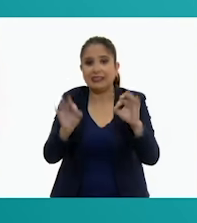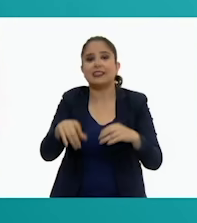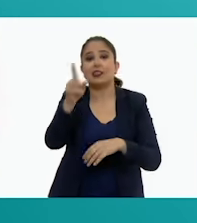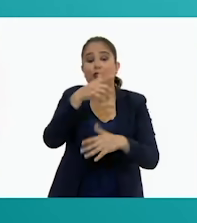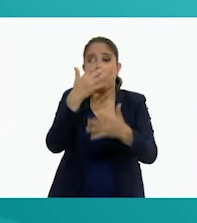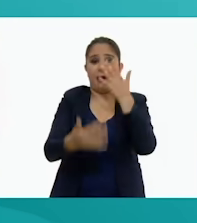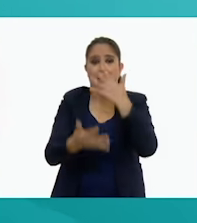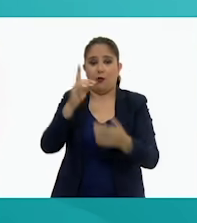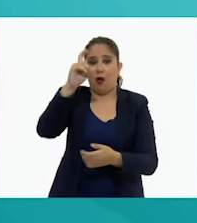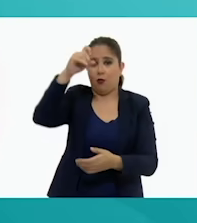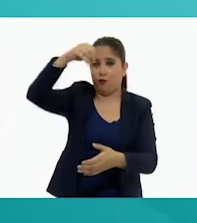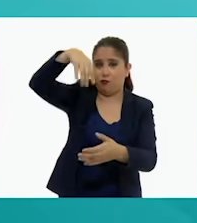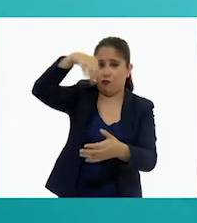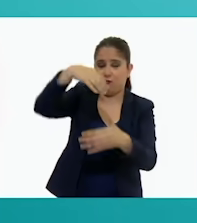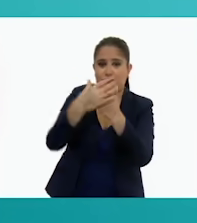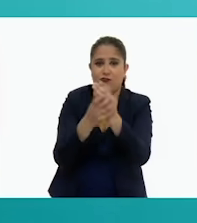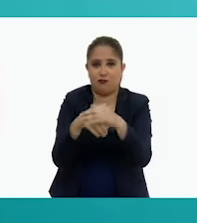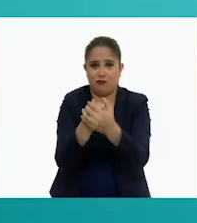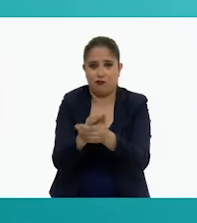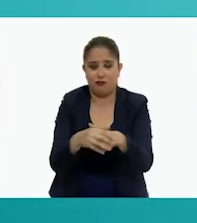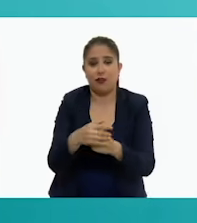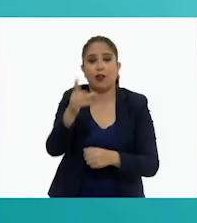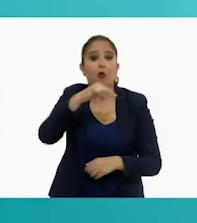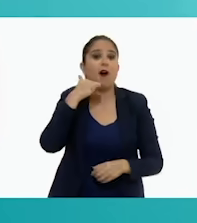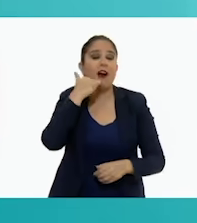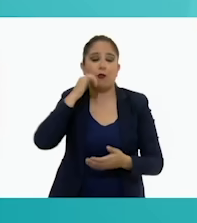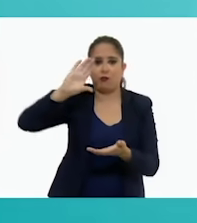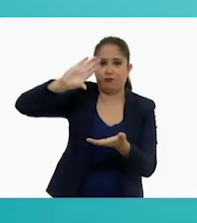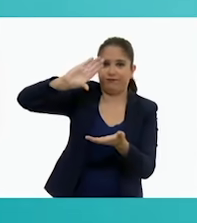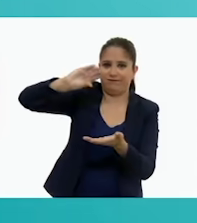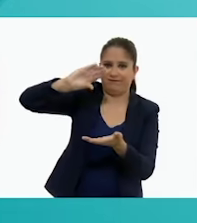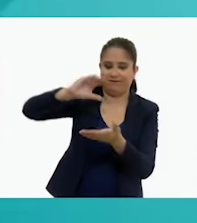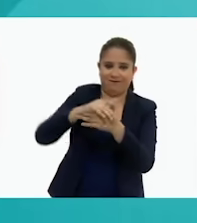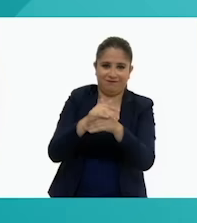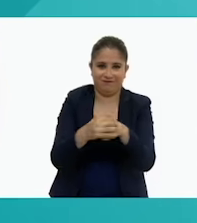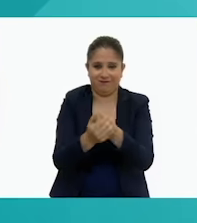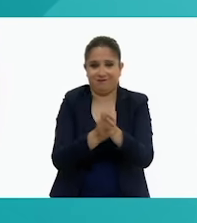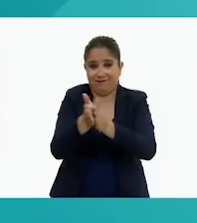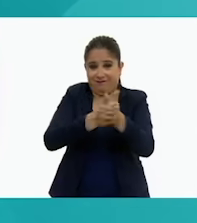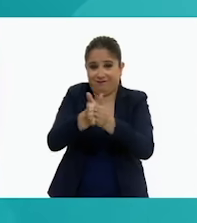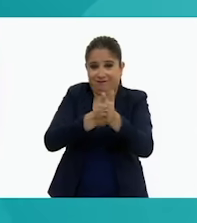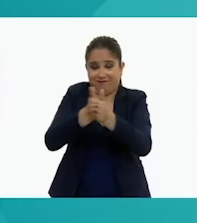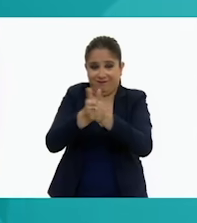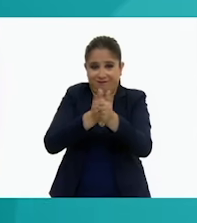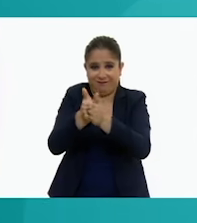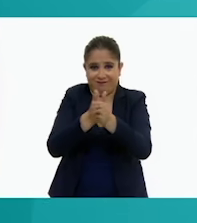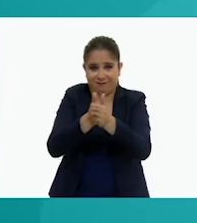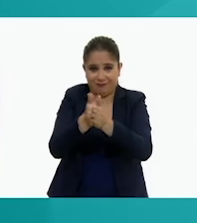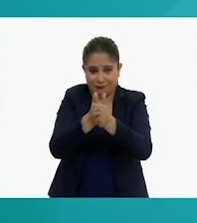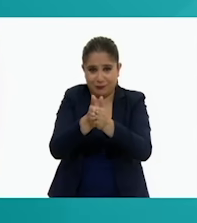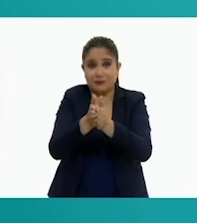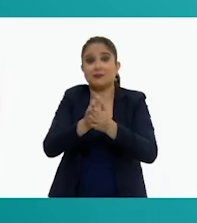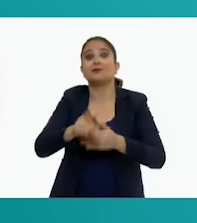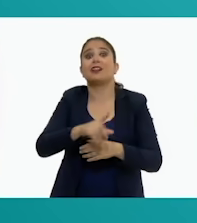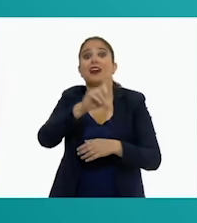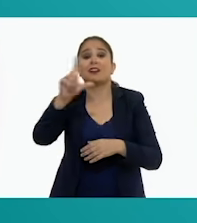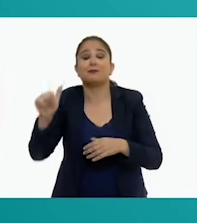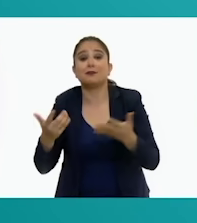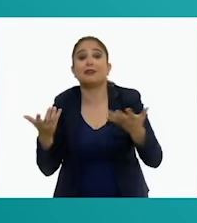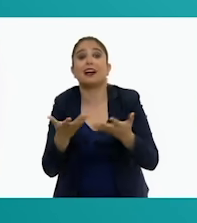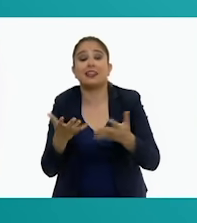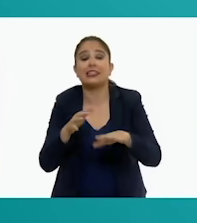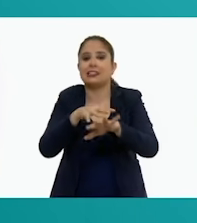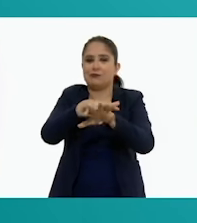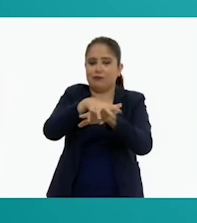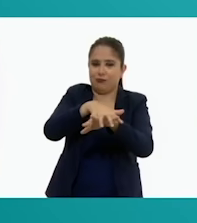manos. Usa suficiente jabón. Frota tus palmas una con la otra. Ahora, frota la